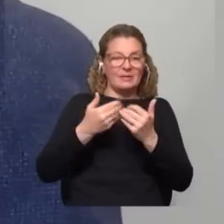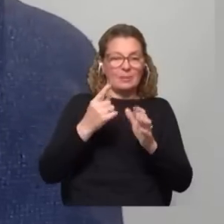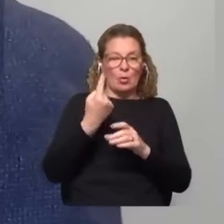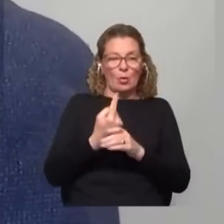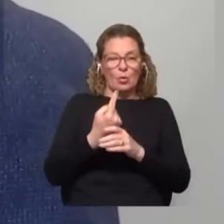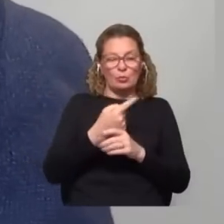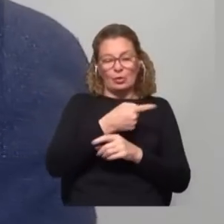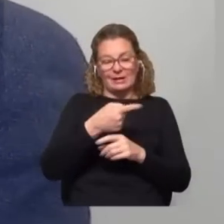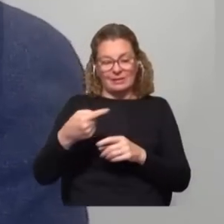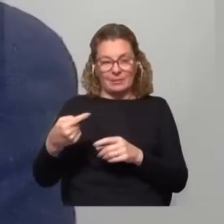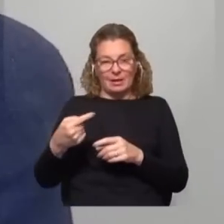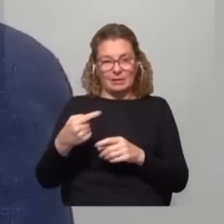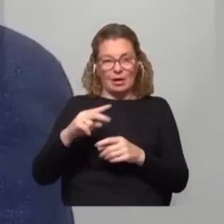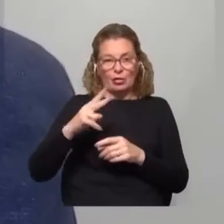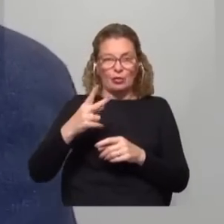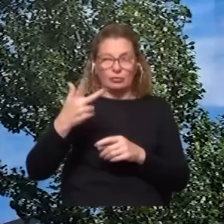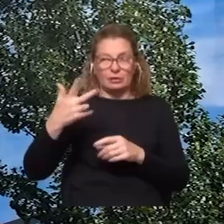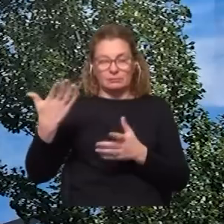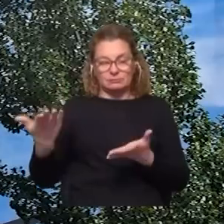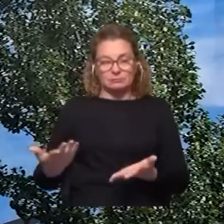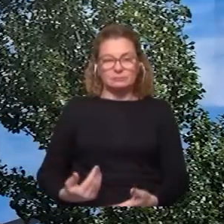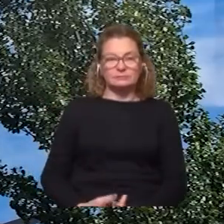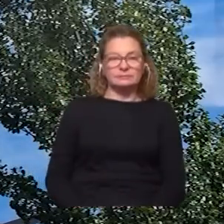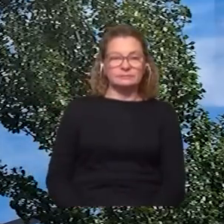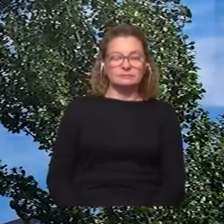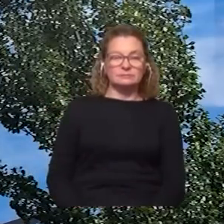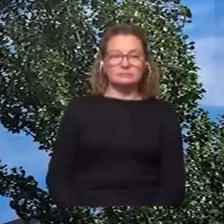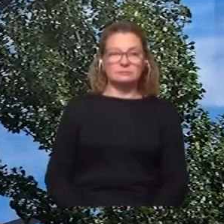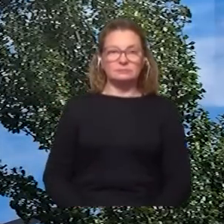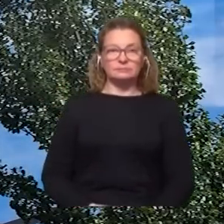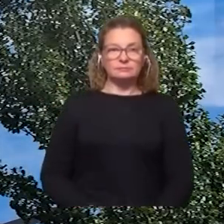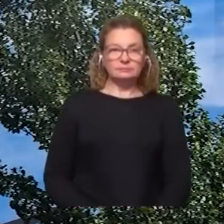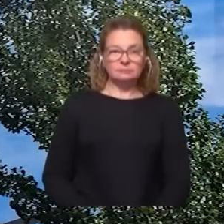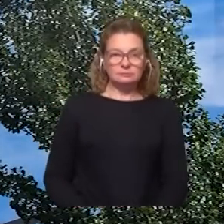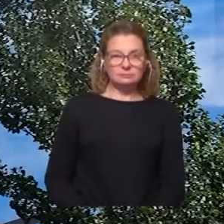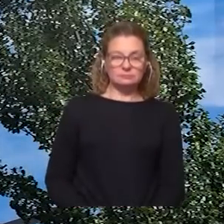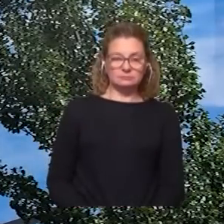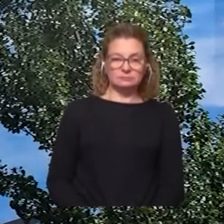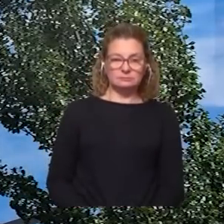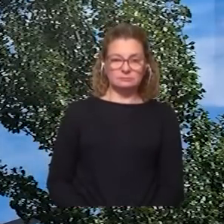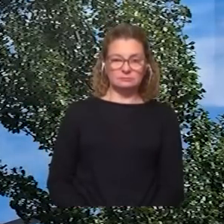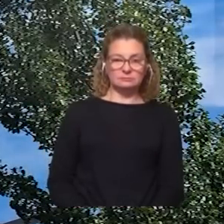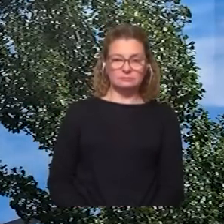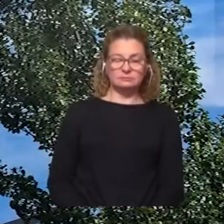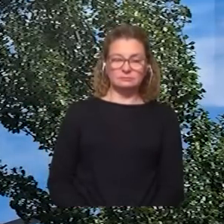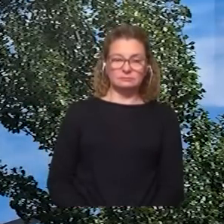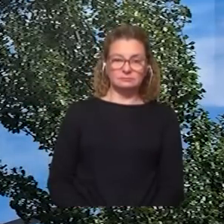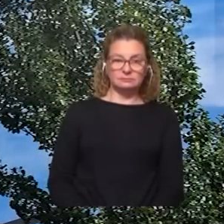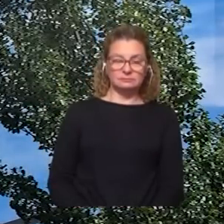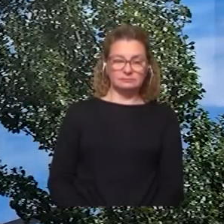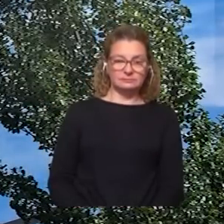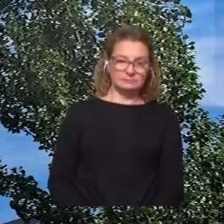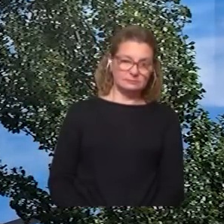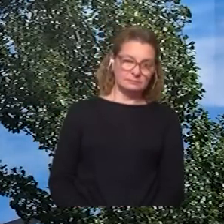y a lo largo de la semana van yendo las personas presenta mercado agrícola de Montevideo en el corazón de un barrio donde